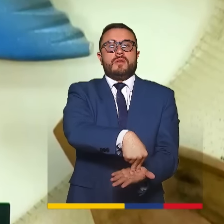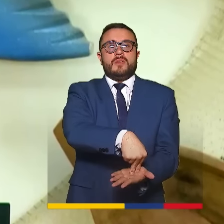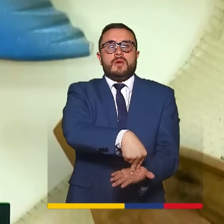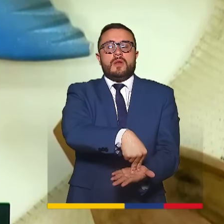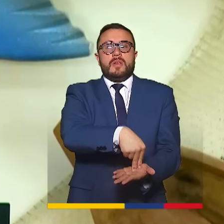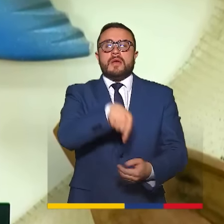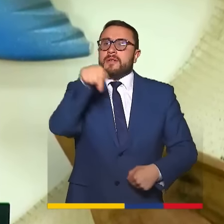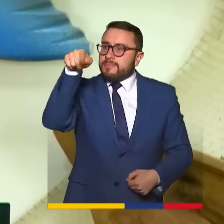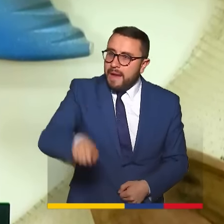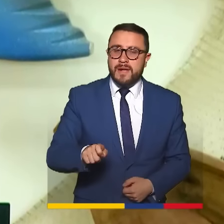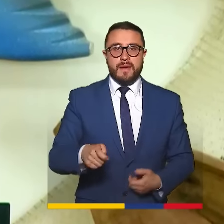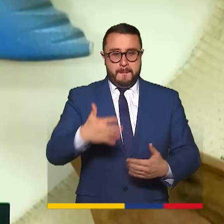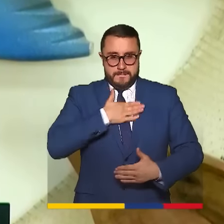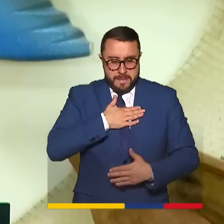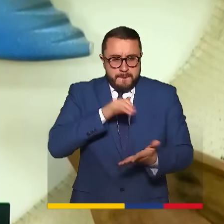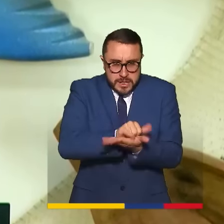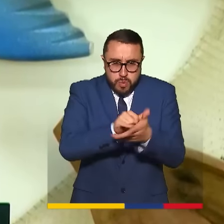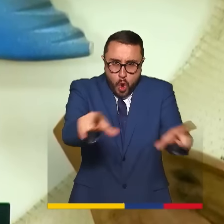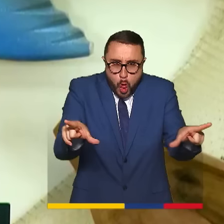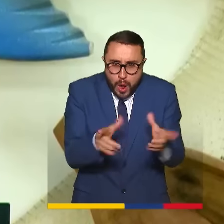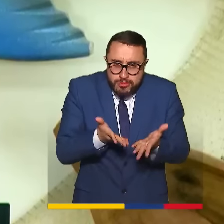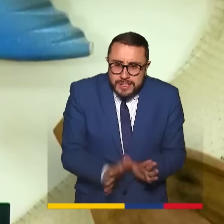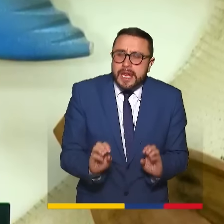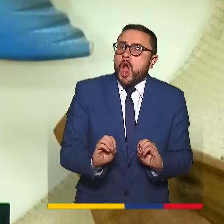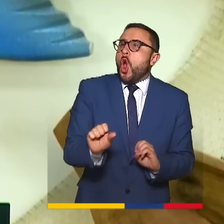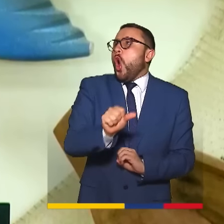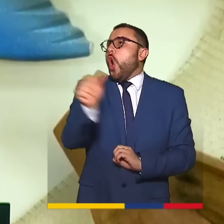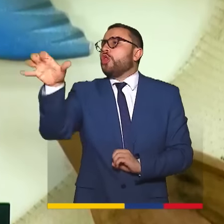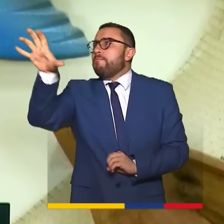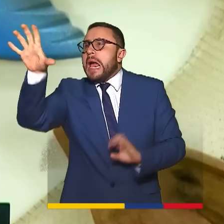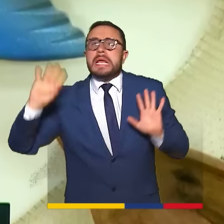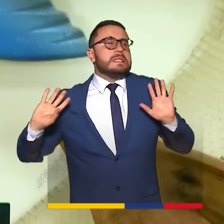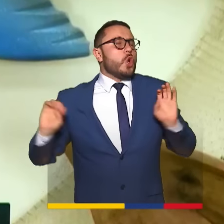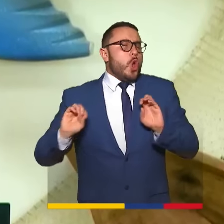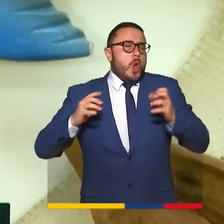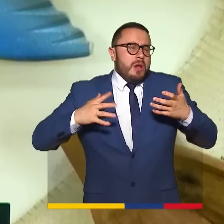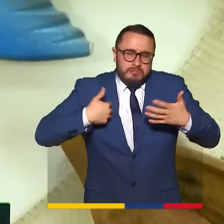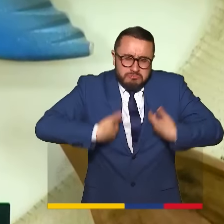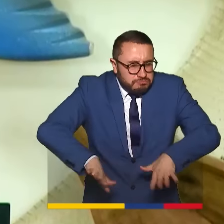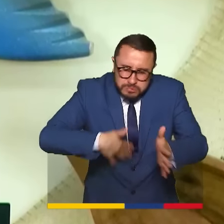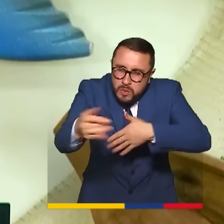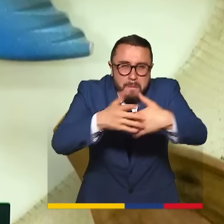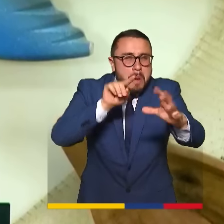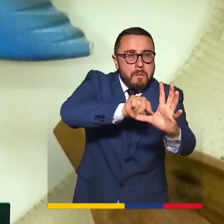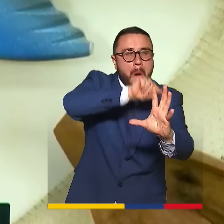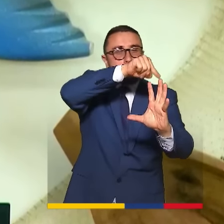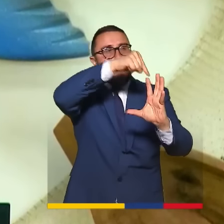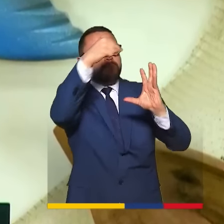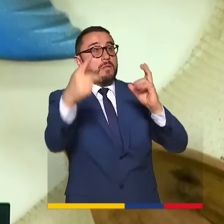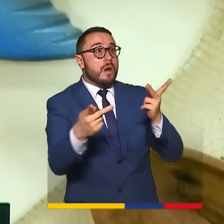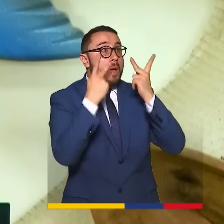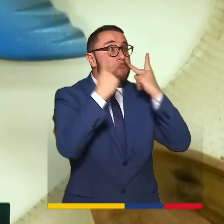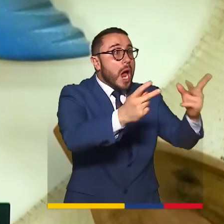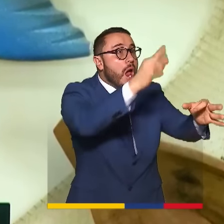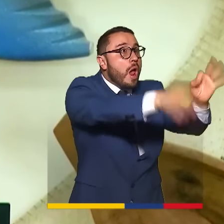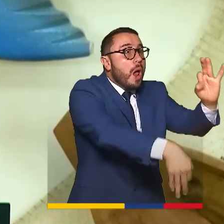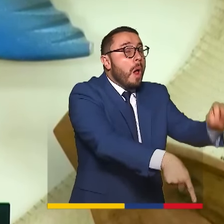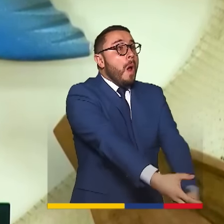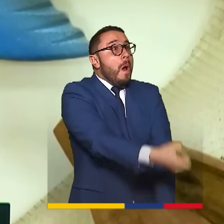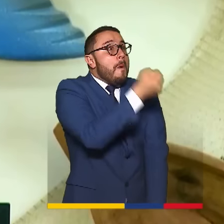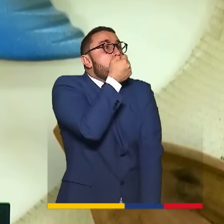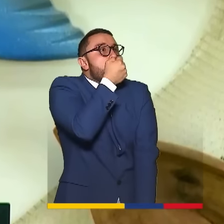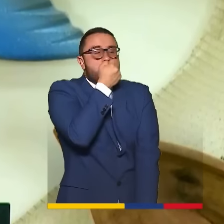sea en tierra ajena, sea en pueblos extraños, no silenciarse ante la injusticia.